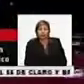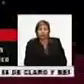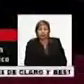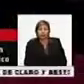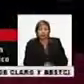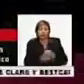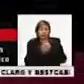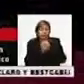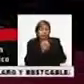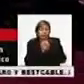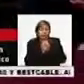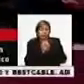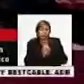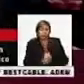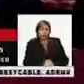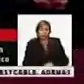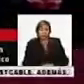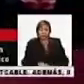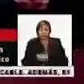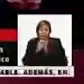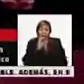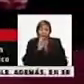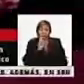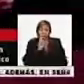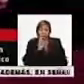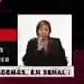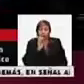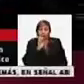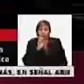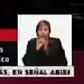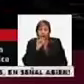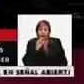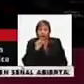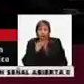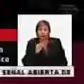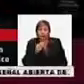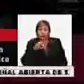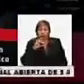1978-1979, la compañera Evelyn Orcón,